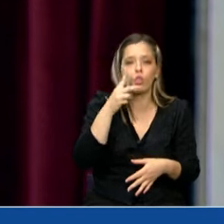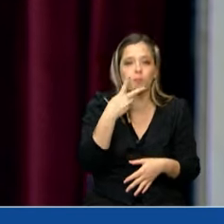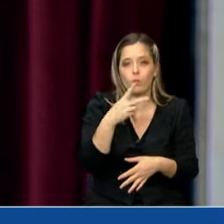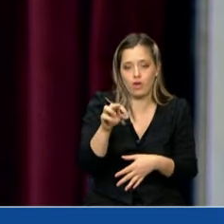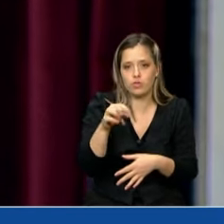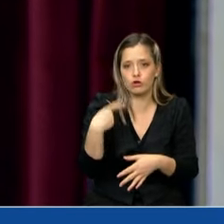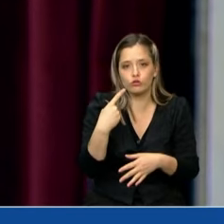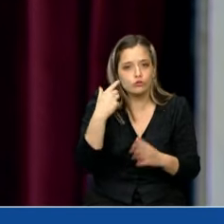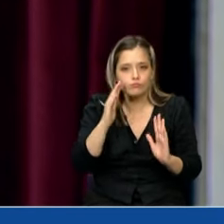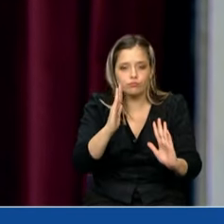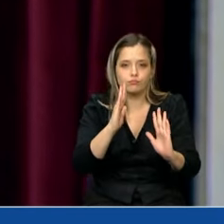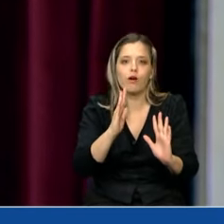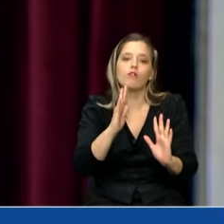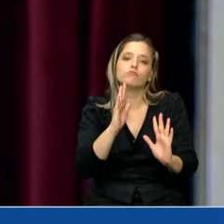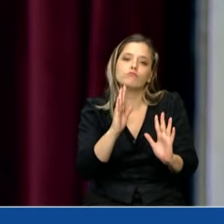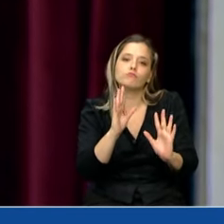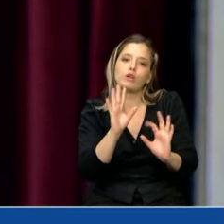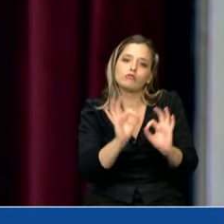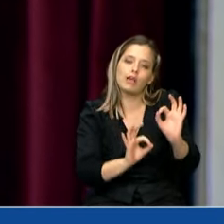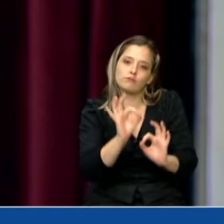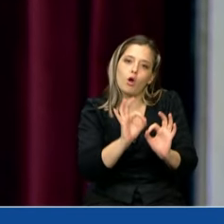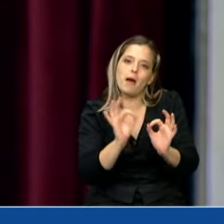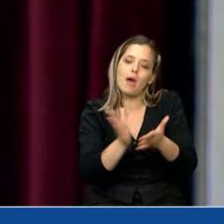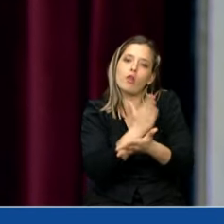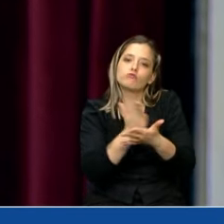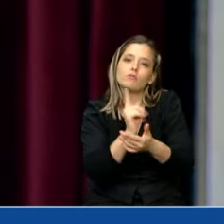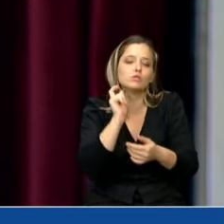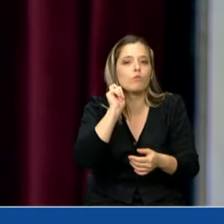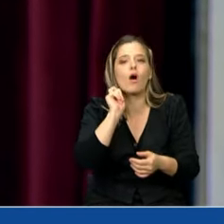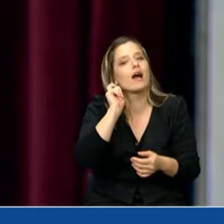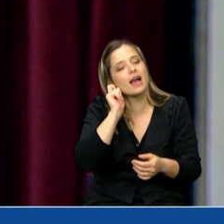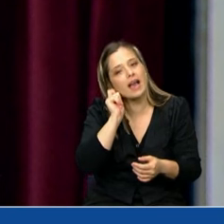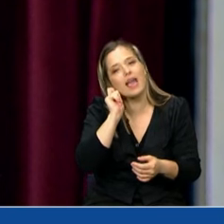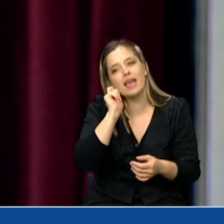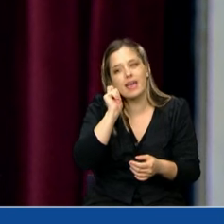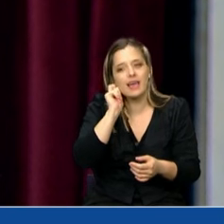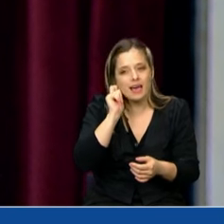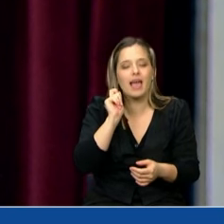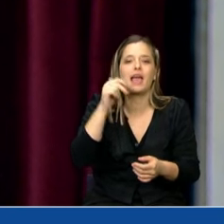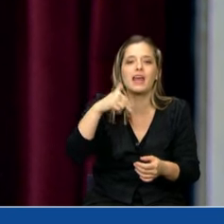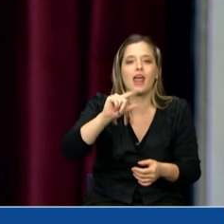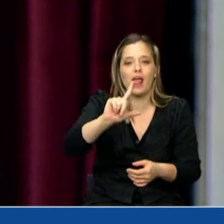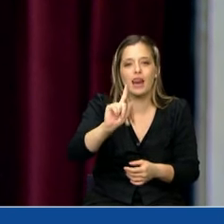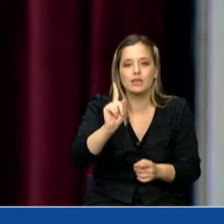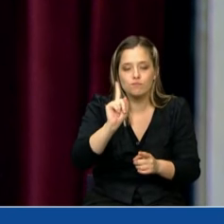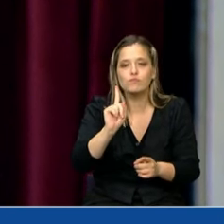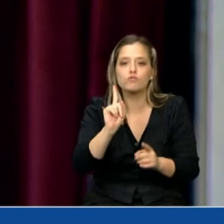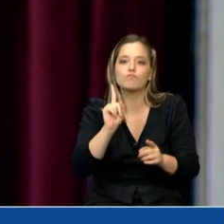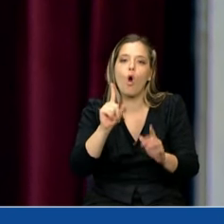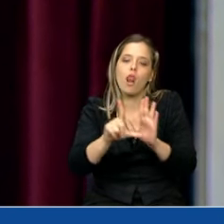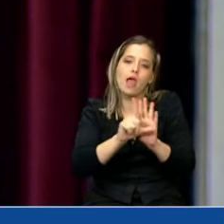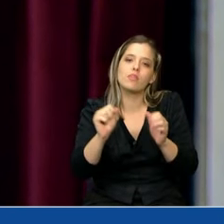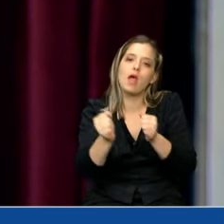promoción de gnl que presenté justamente ese mismo año en el año 2020 una ley de promoción de gnl que